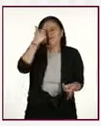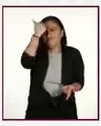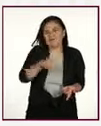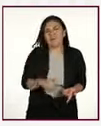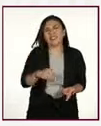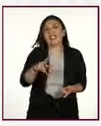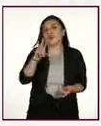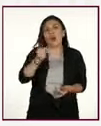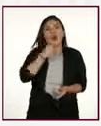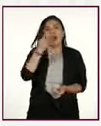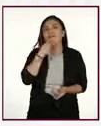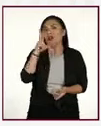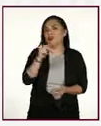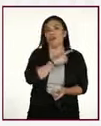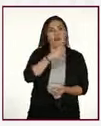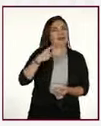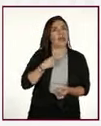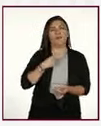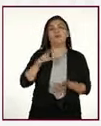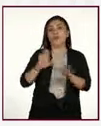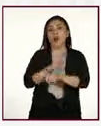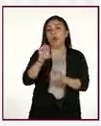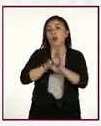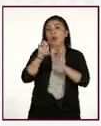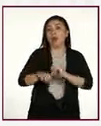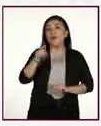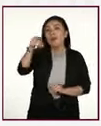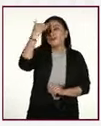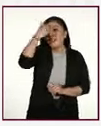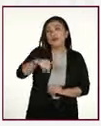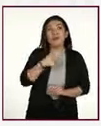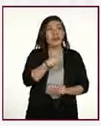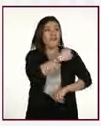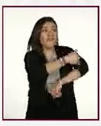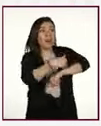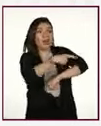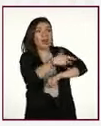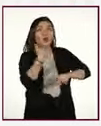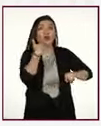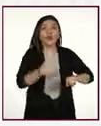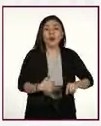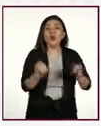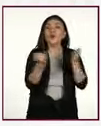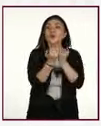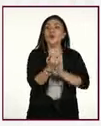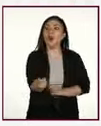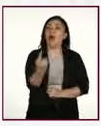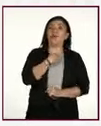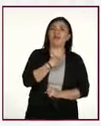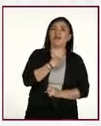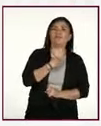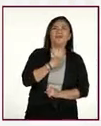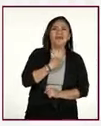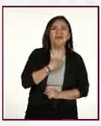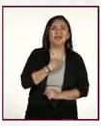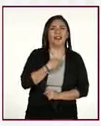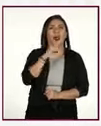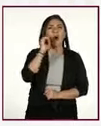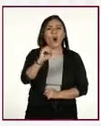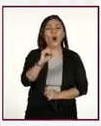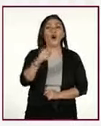es un tabú, porque pues si alguien sabe que yo tengo un familiar que cometió suicidio, yo voy a ser la señalada. Sí, o claro.